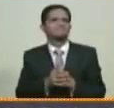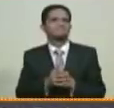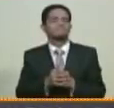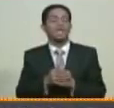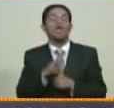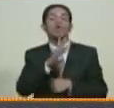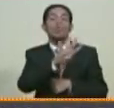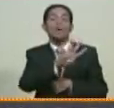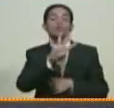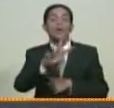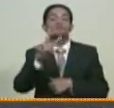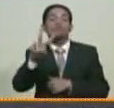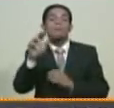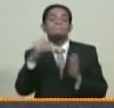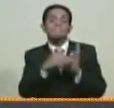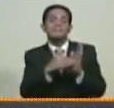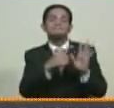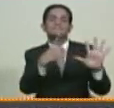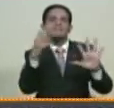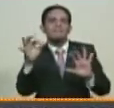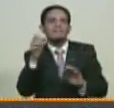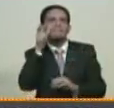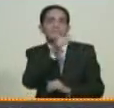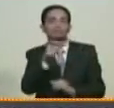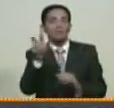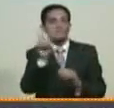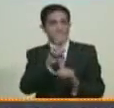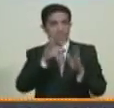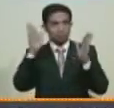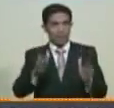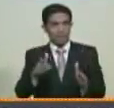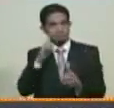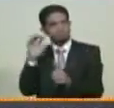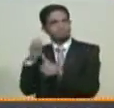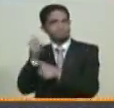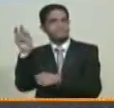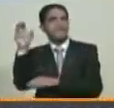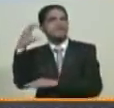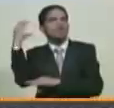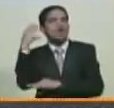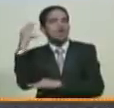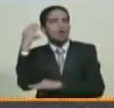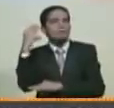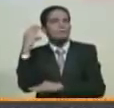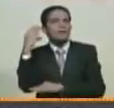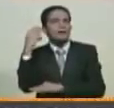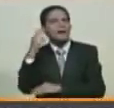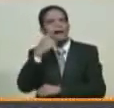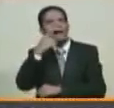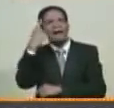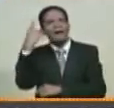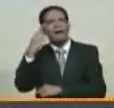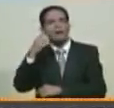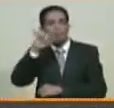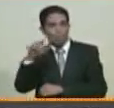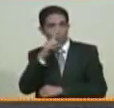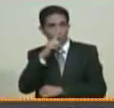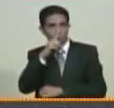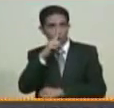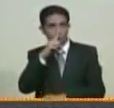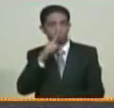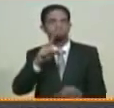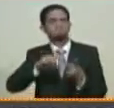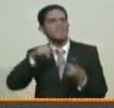442 mil 460 venezolanos reconoció acnur en colombia en julio del 2018 y fue santo y después